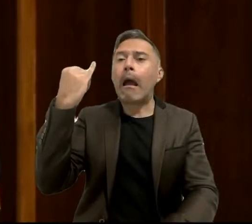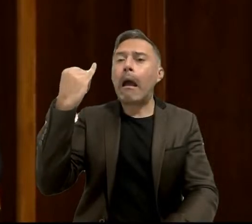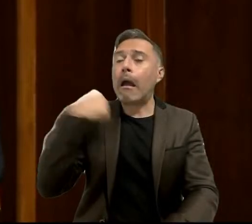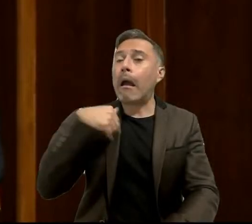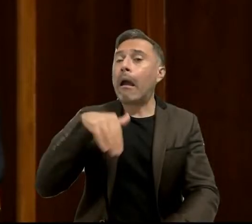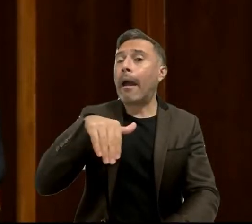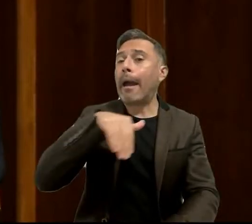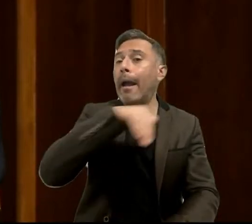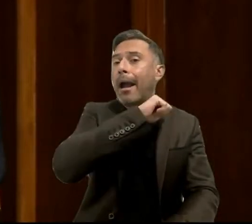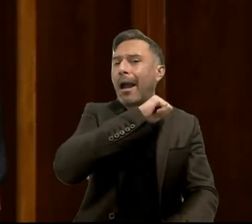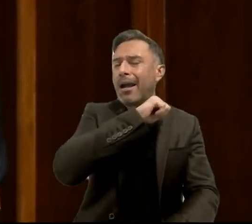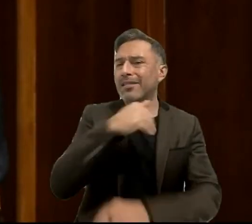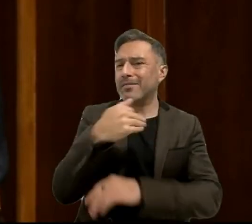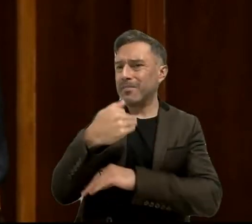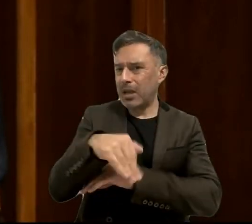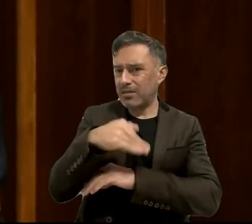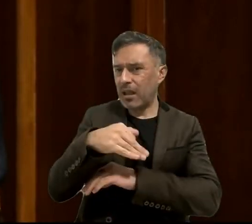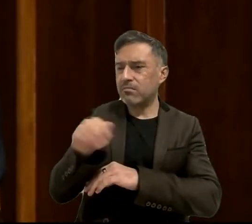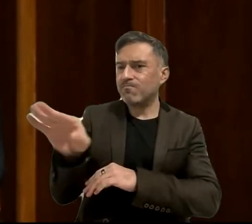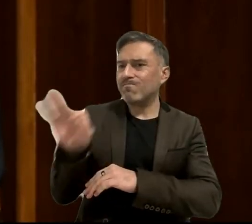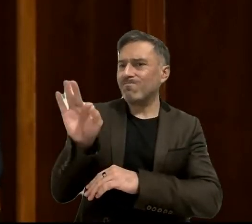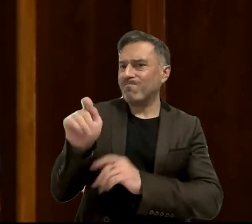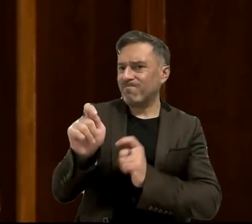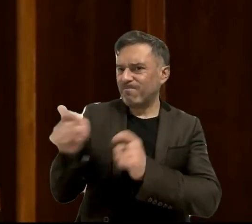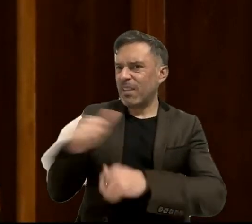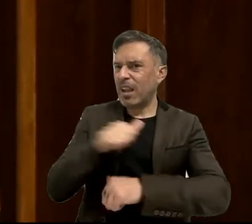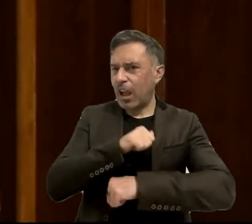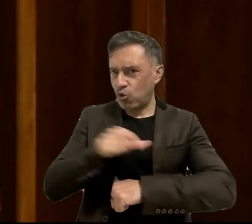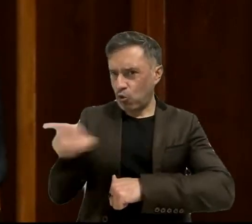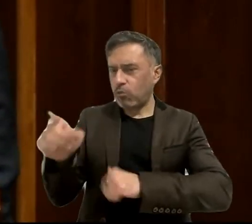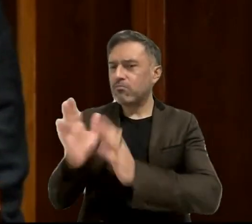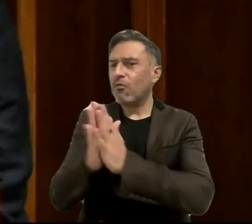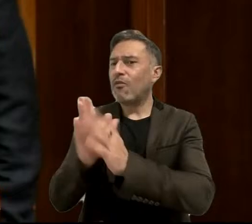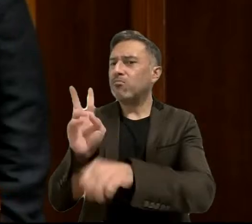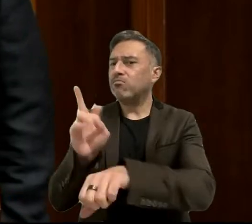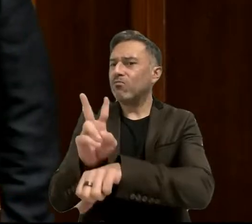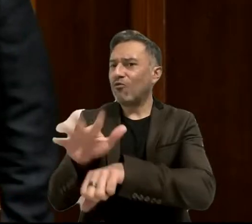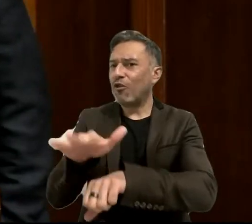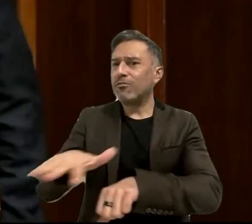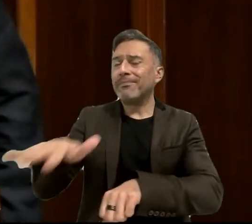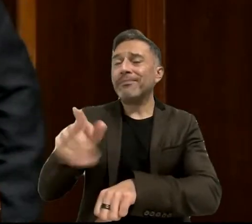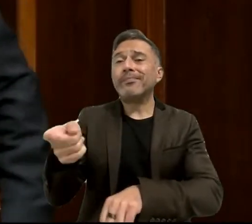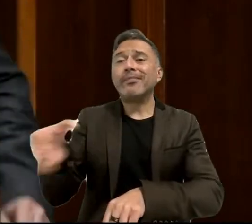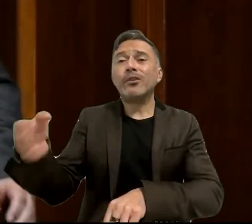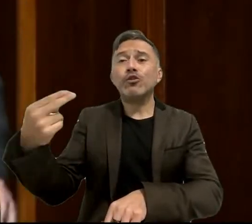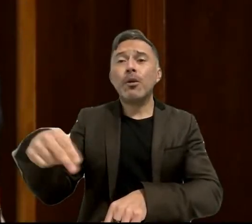del servicio del reinado, y le empezó a llamar defensor del pueblo.